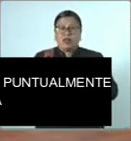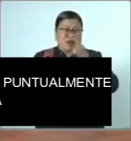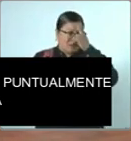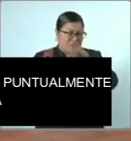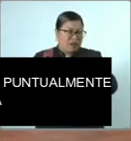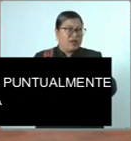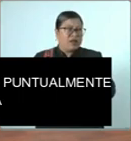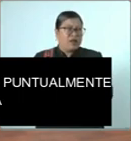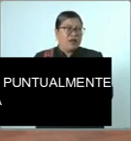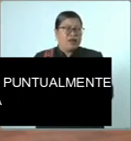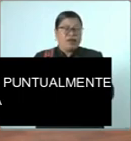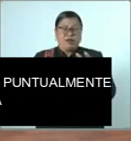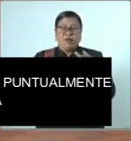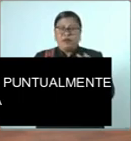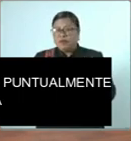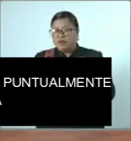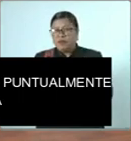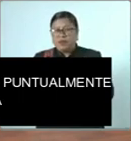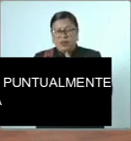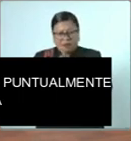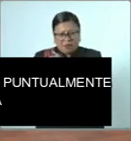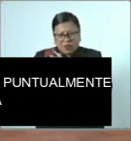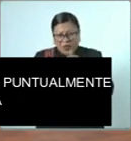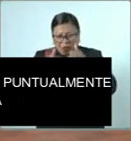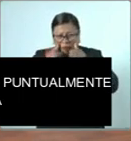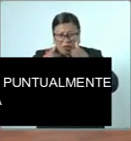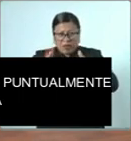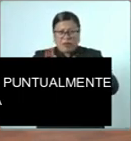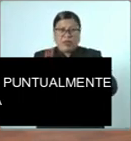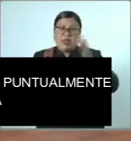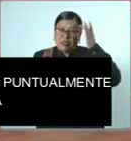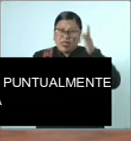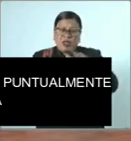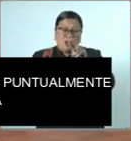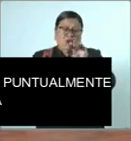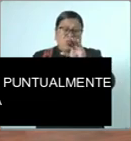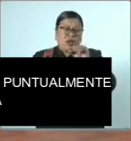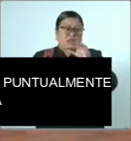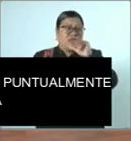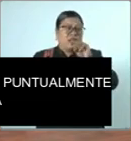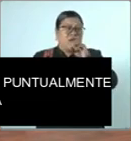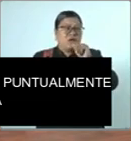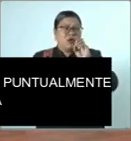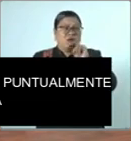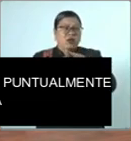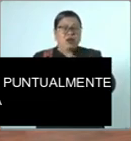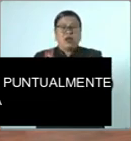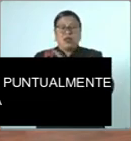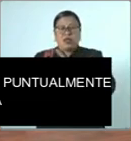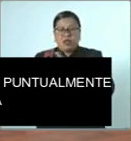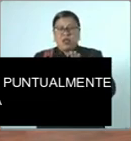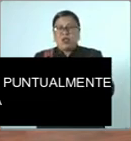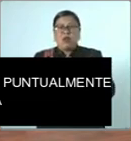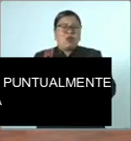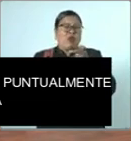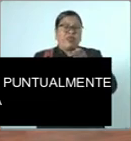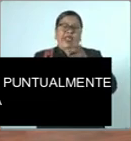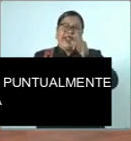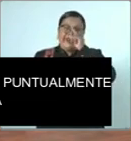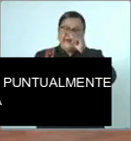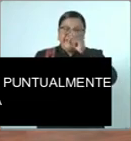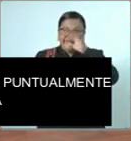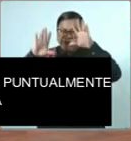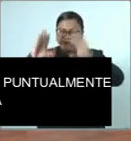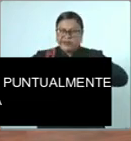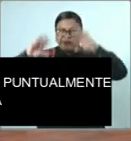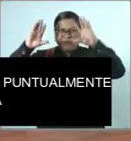Comisión Federal de Electricidad que sea atendido. San Lucas Camotlán, corte o variación del suministro de energía eléctrica